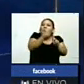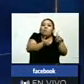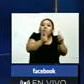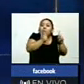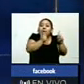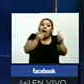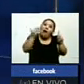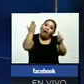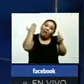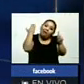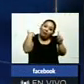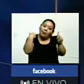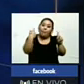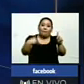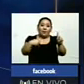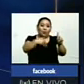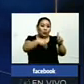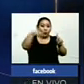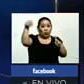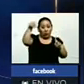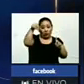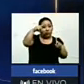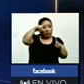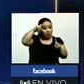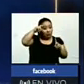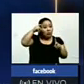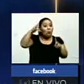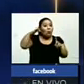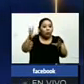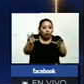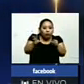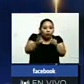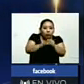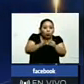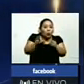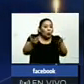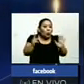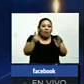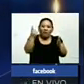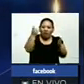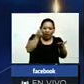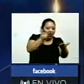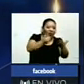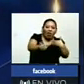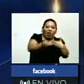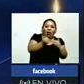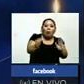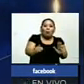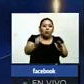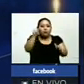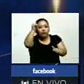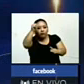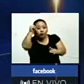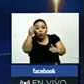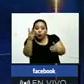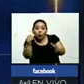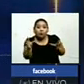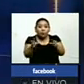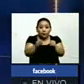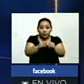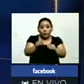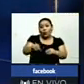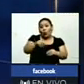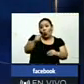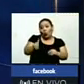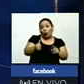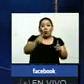aún fungía como ministro de Educación, aunque el monto del patrimonio pues no justificado aún se encuentra en análisis. En el caso de